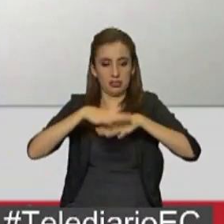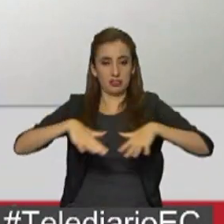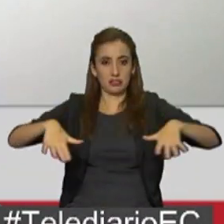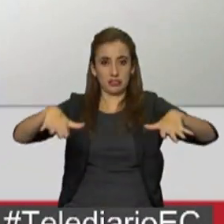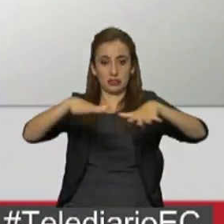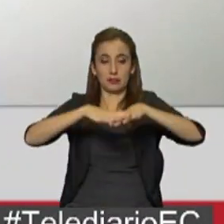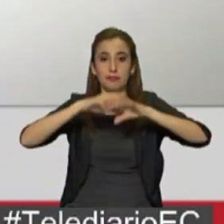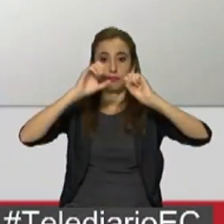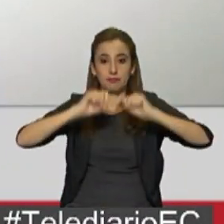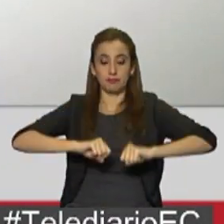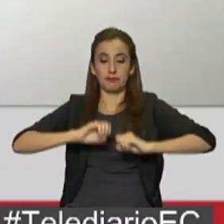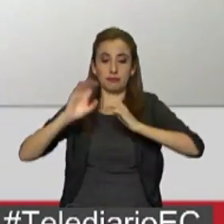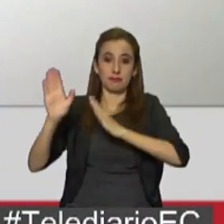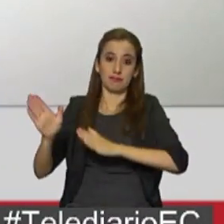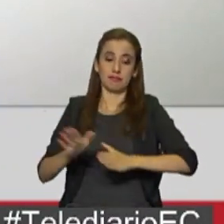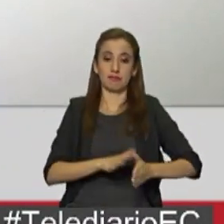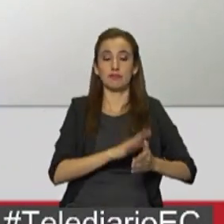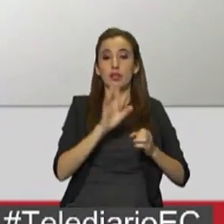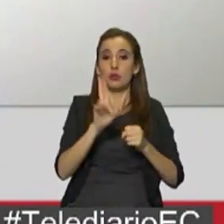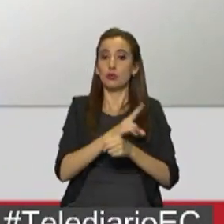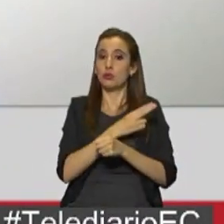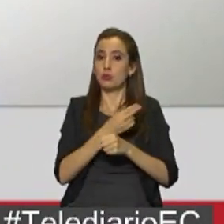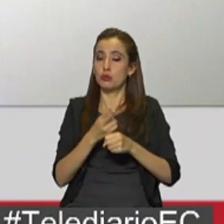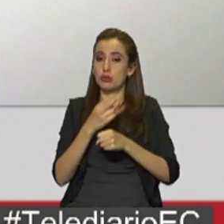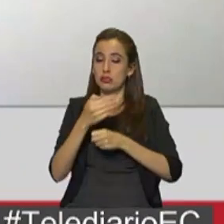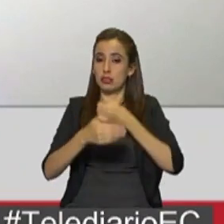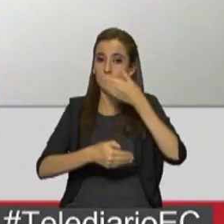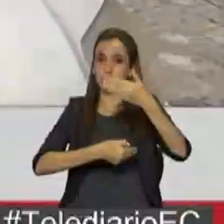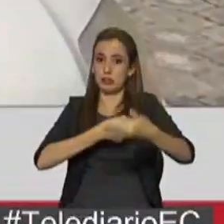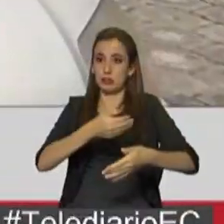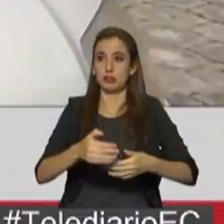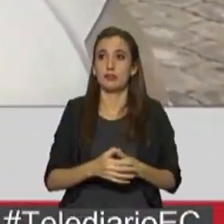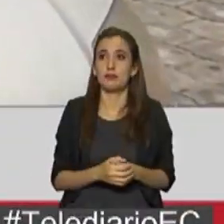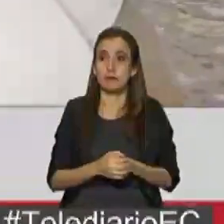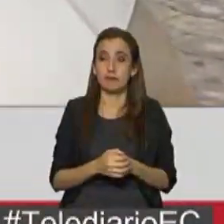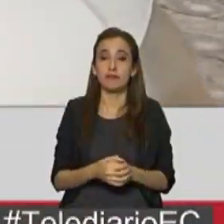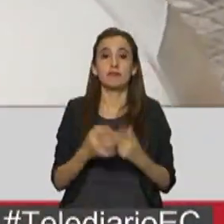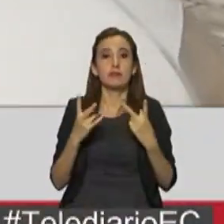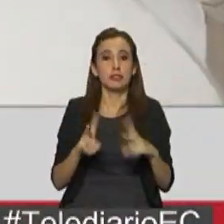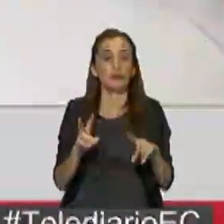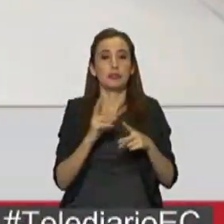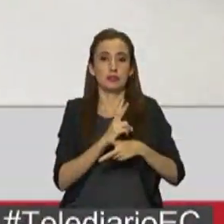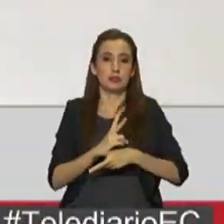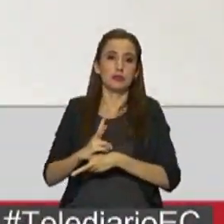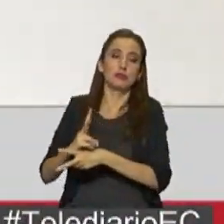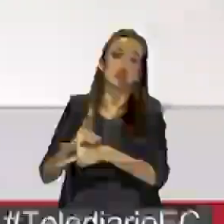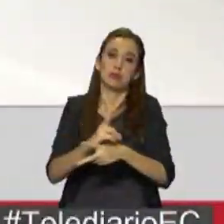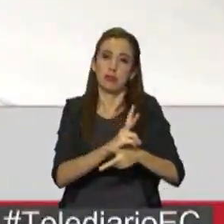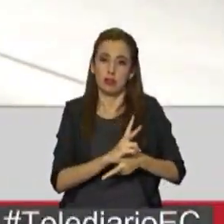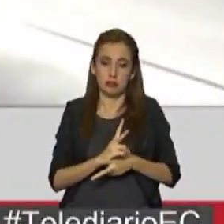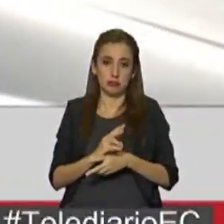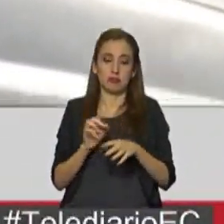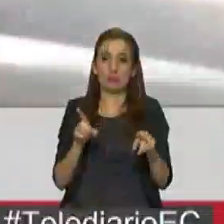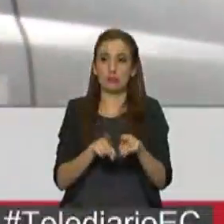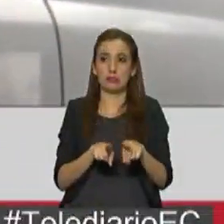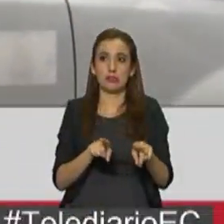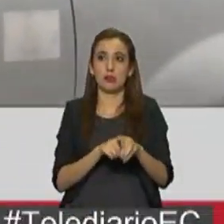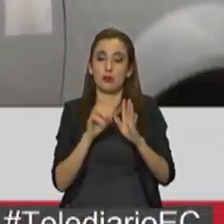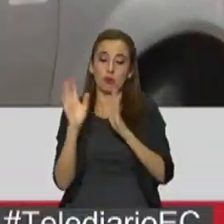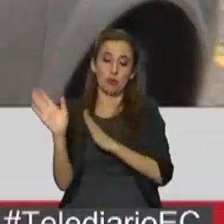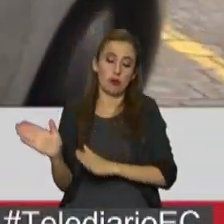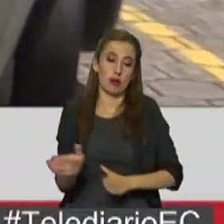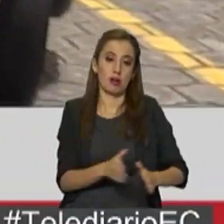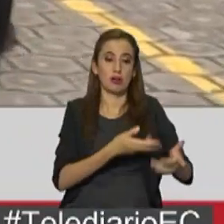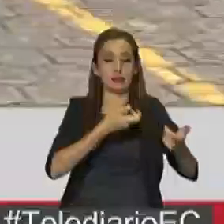y tecnologías que se están utilizando dentro de nuestros autos cuidados fundamentales para ahora y también para el momento en que la circulación